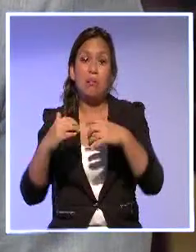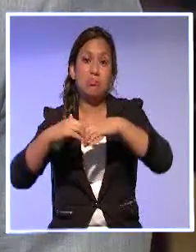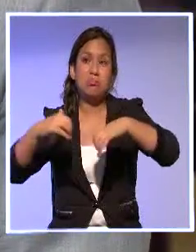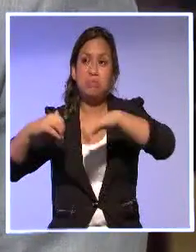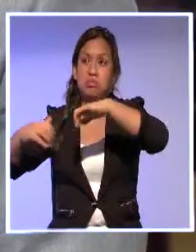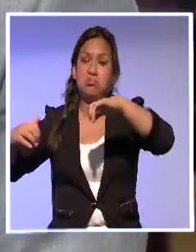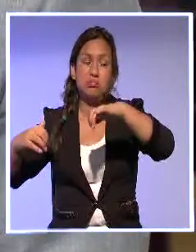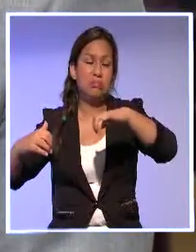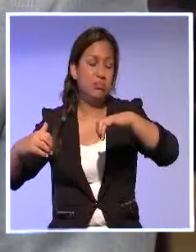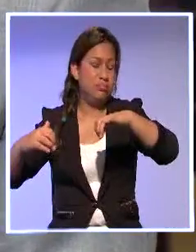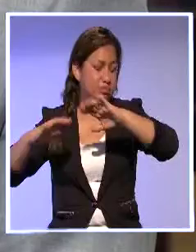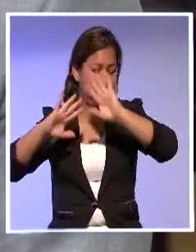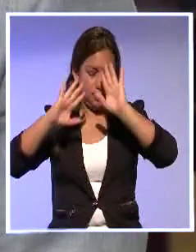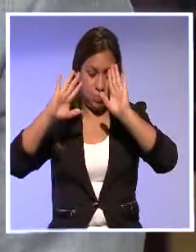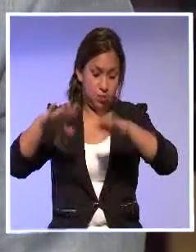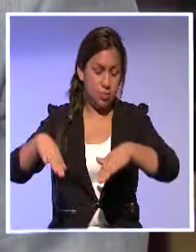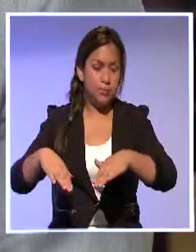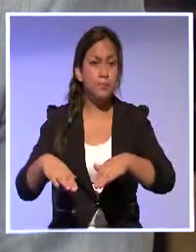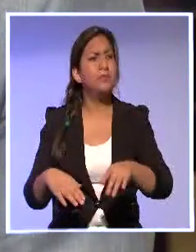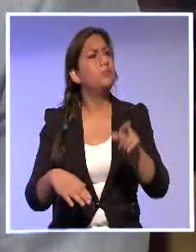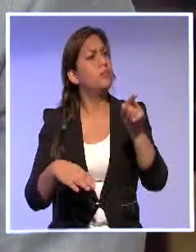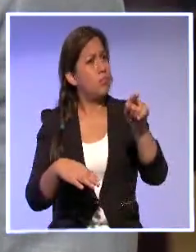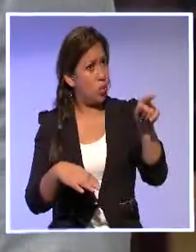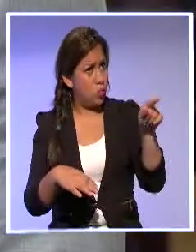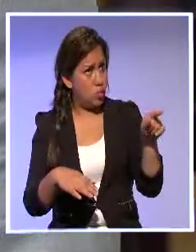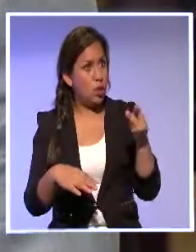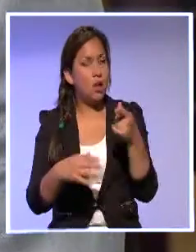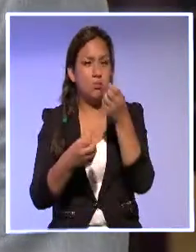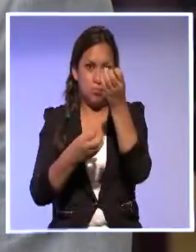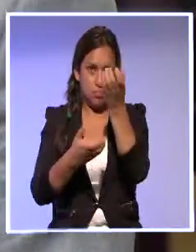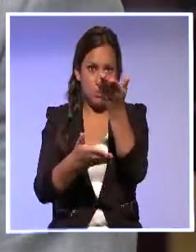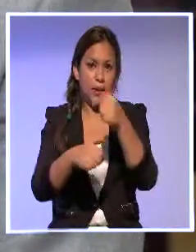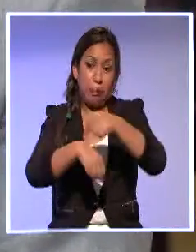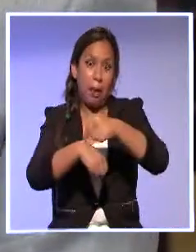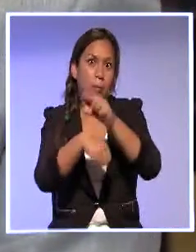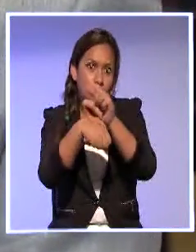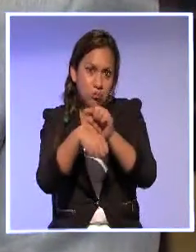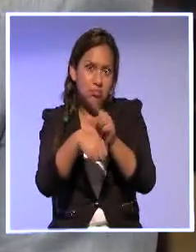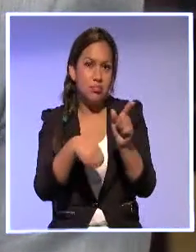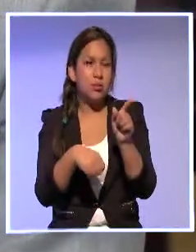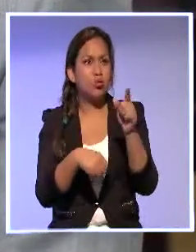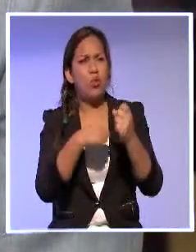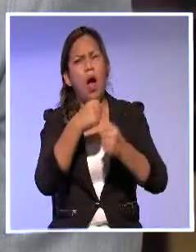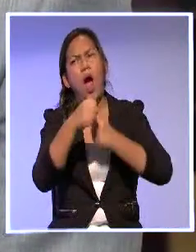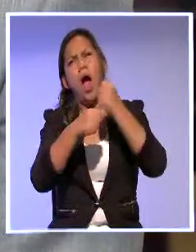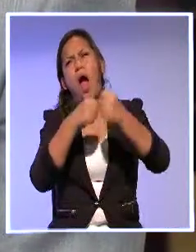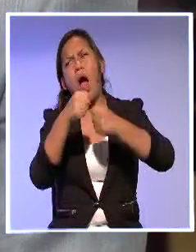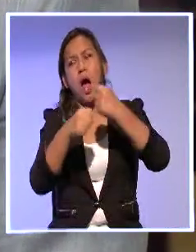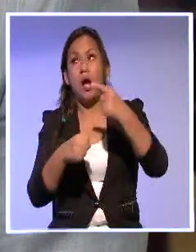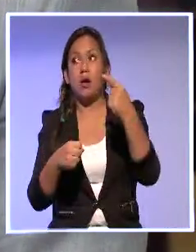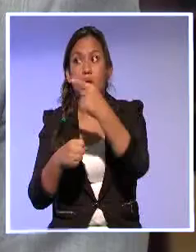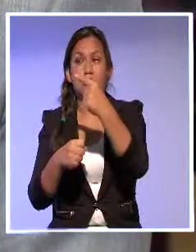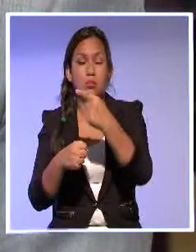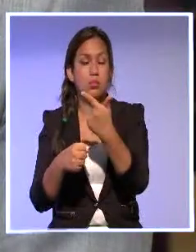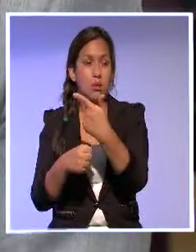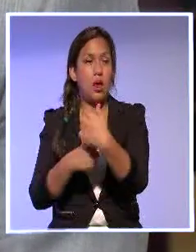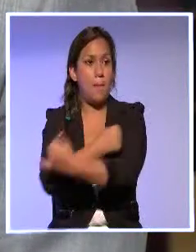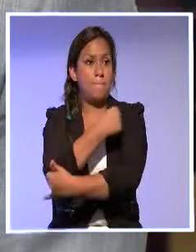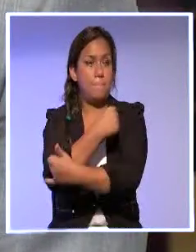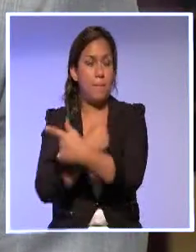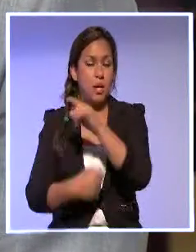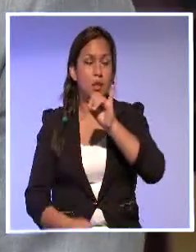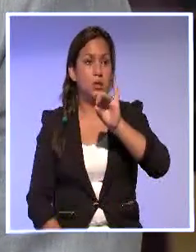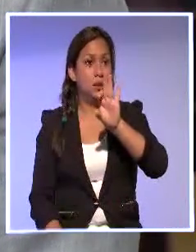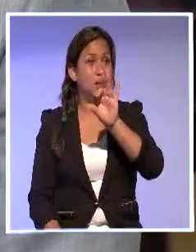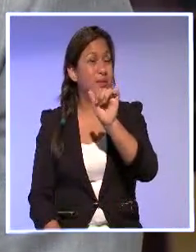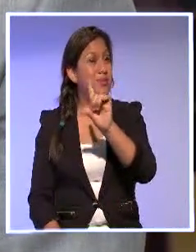que usted la ha logrado exponer en pocos minutos a pesar de que fueron varios años los que usted estuvo fuera del país es lo que ha motivado